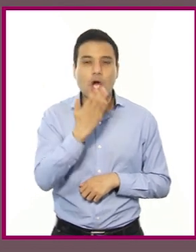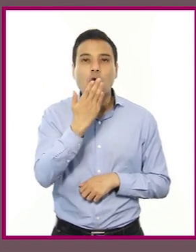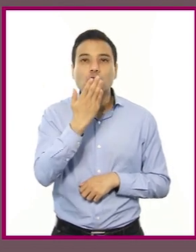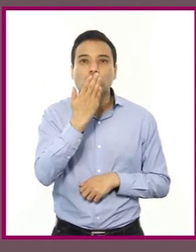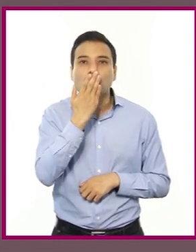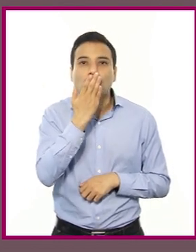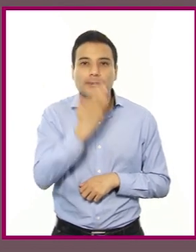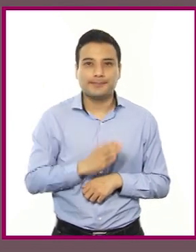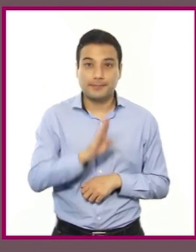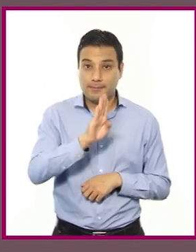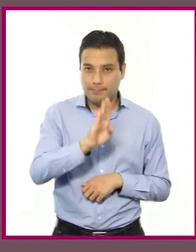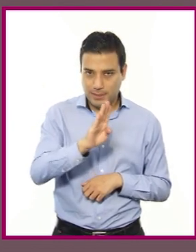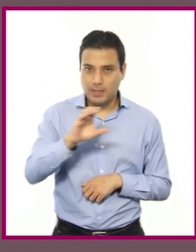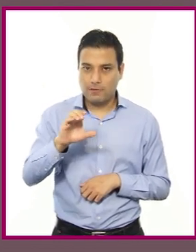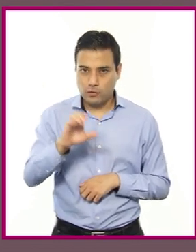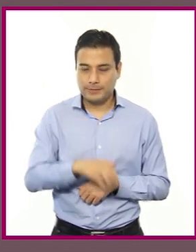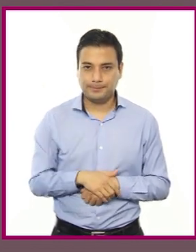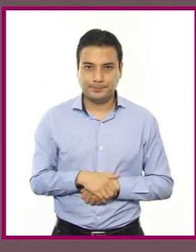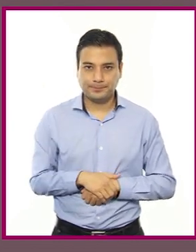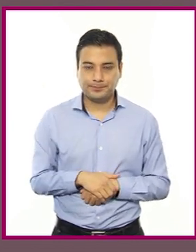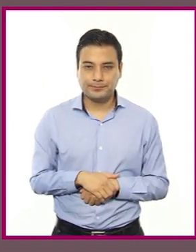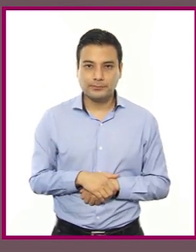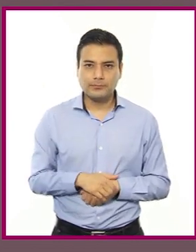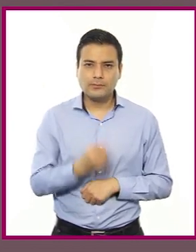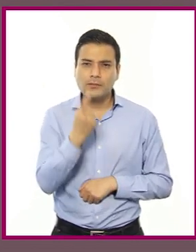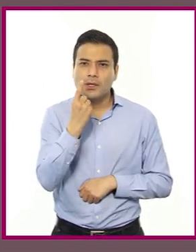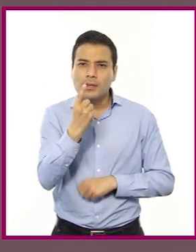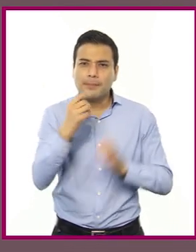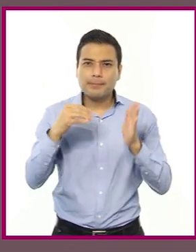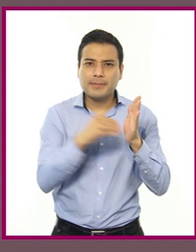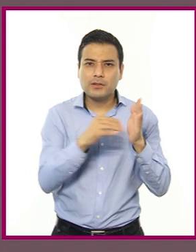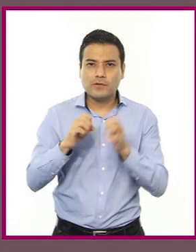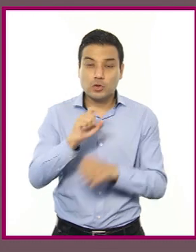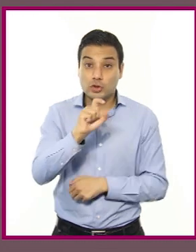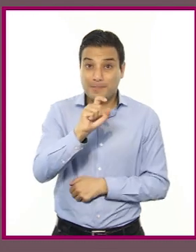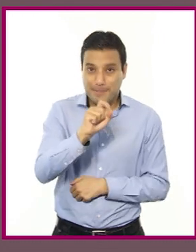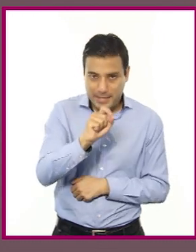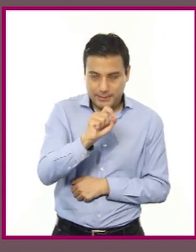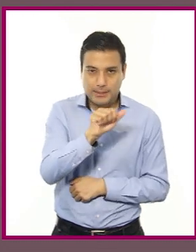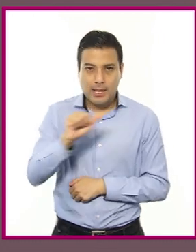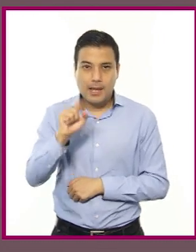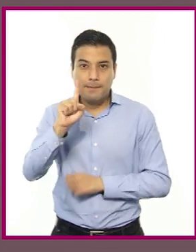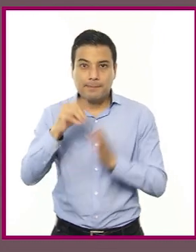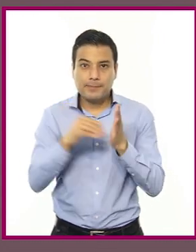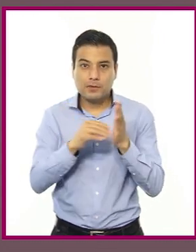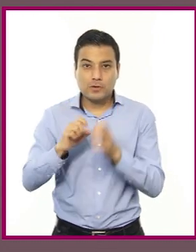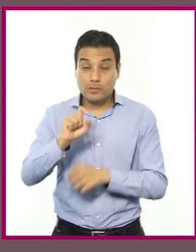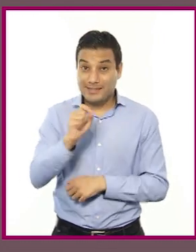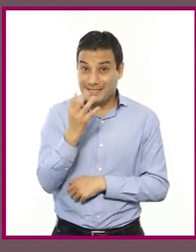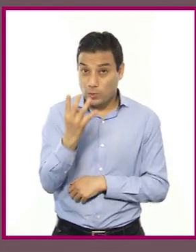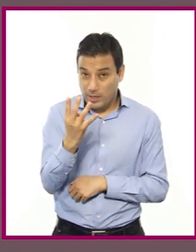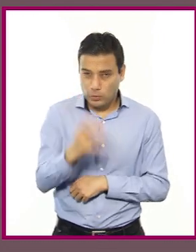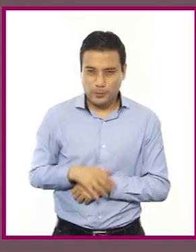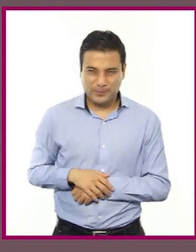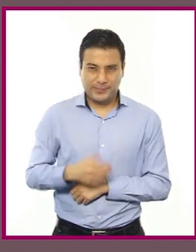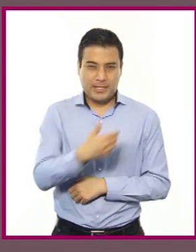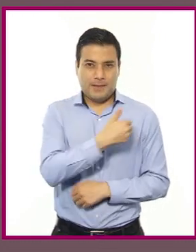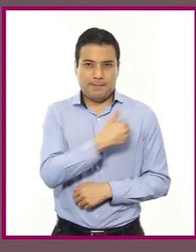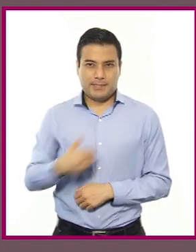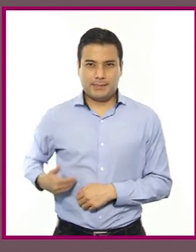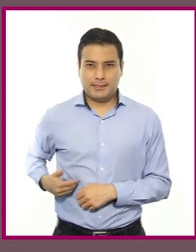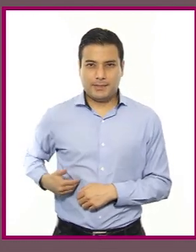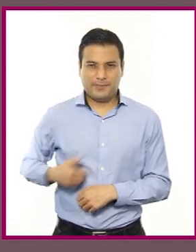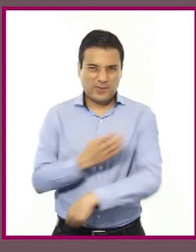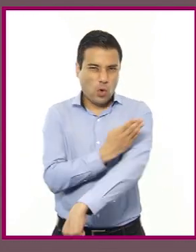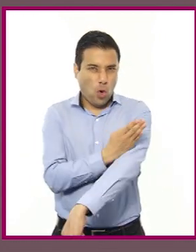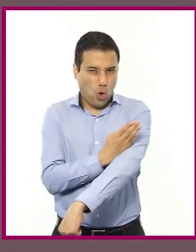la península de Baja California. Entre 1920 y 1924, durante la presidencia de Álvaro